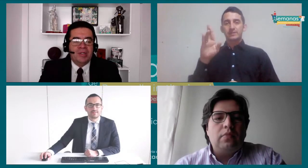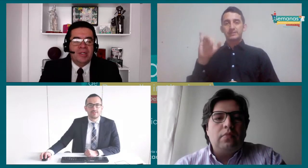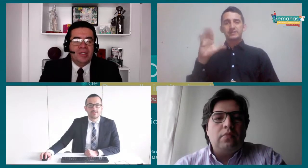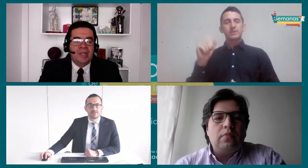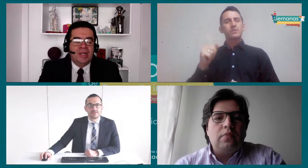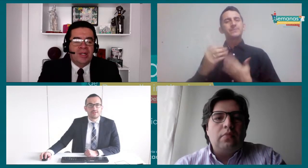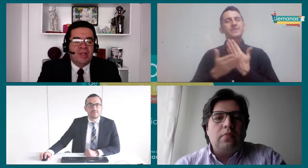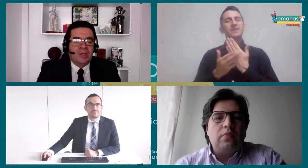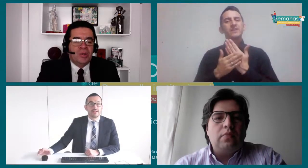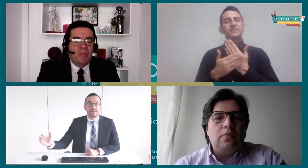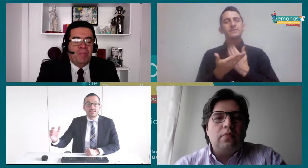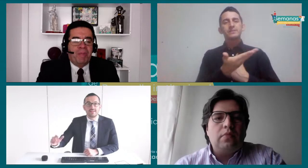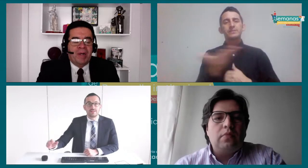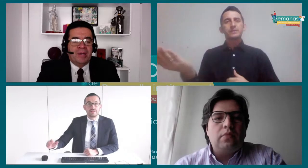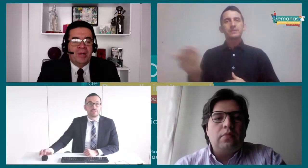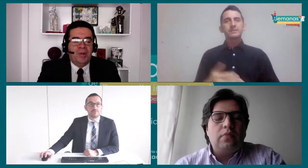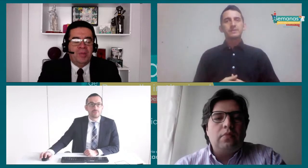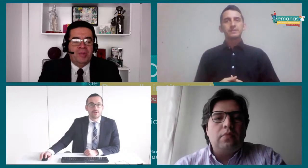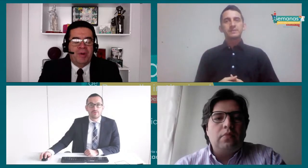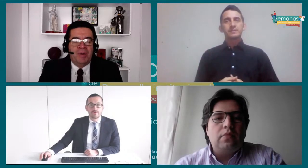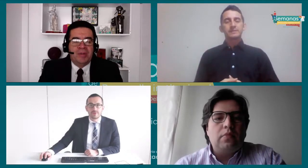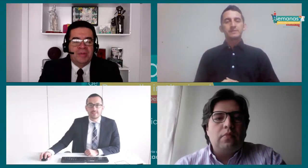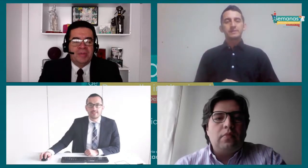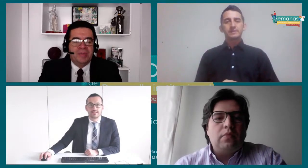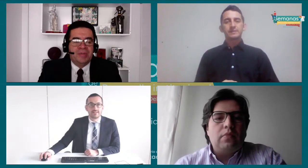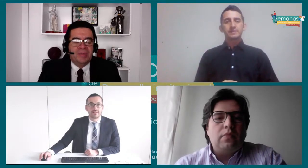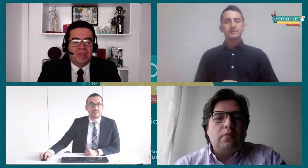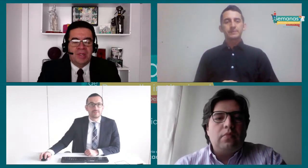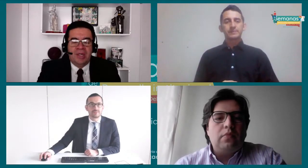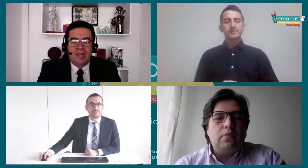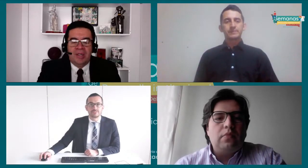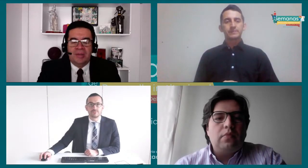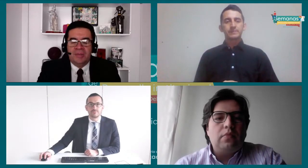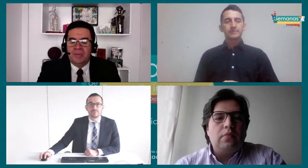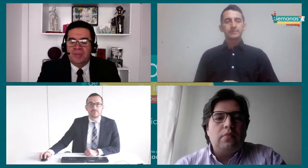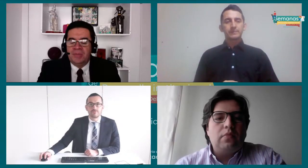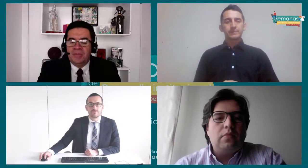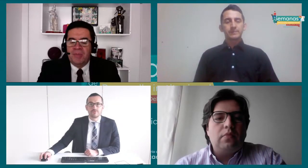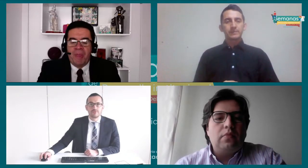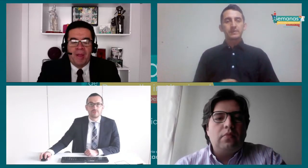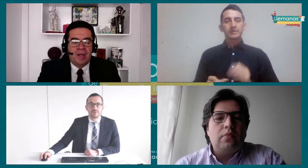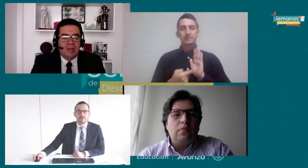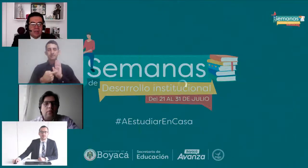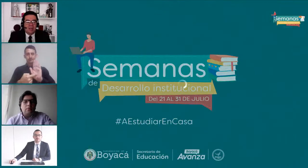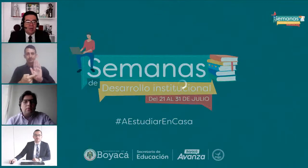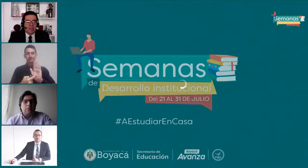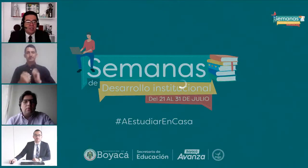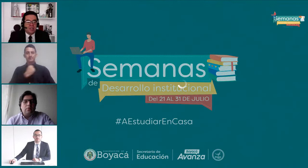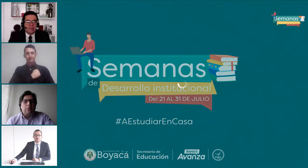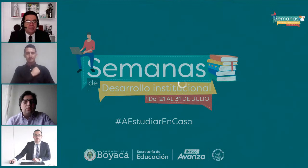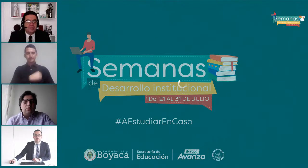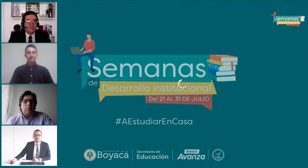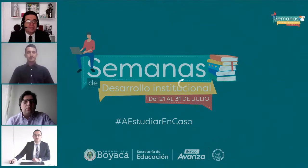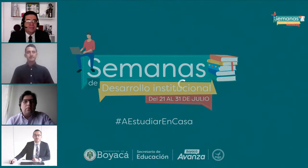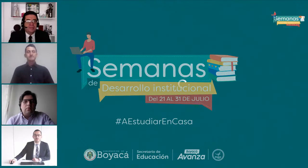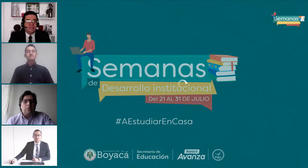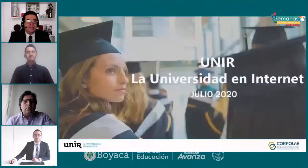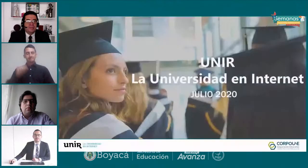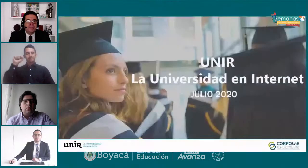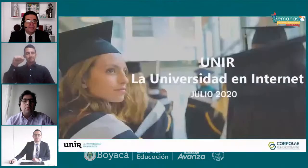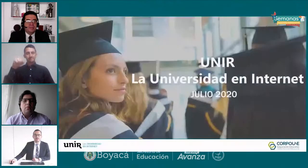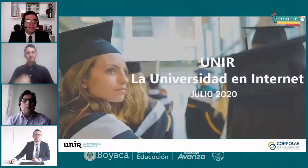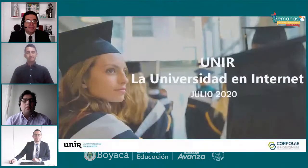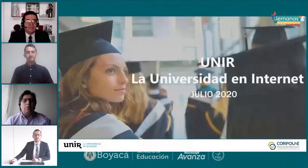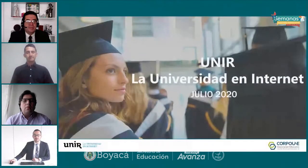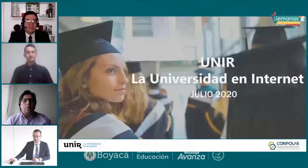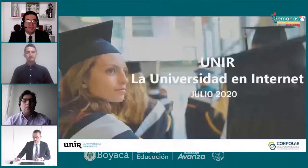favor. Vale, no sé si me pueden compartir la presentación, por favor. Claro que sí.